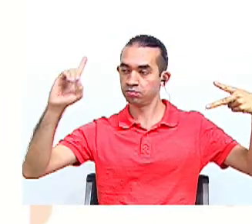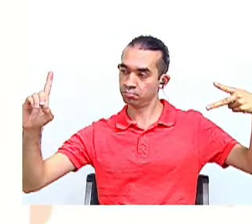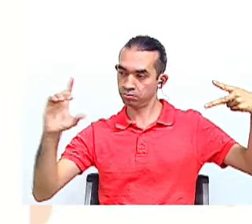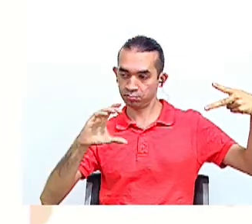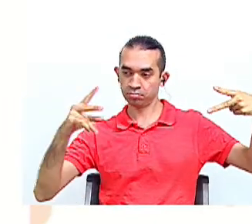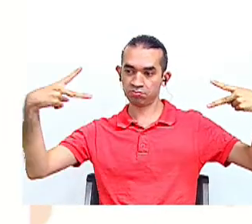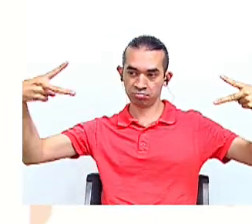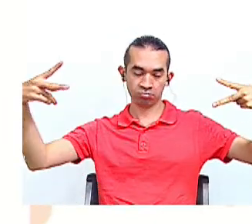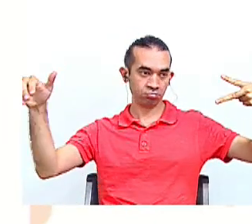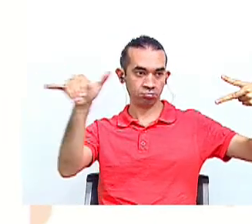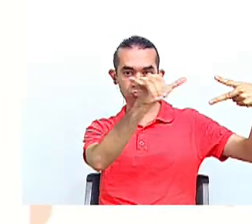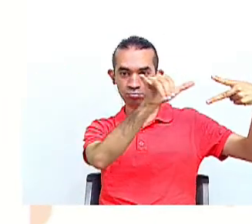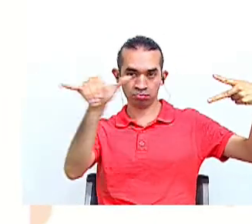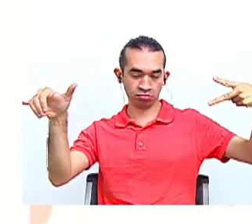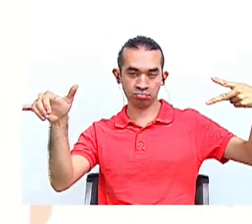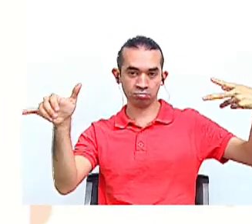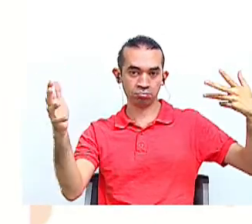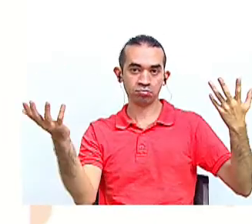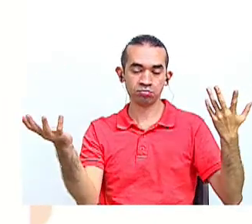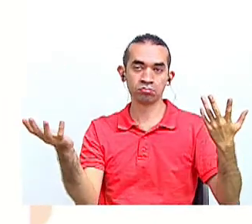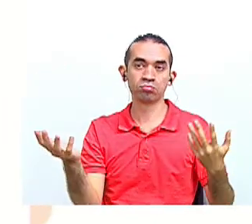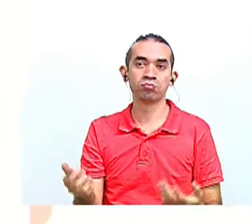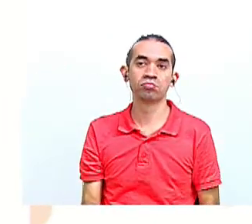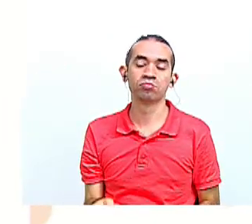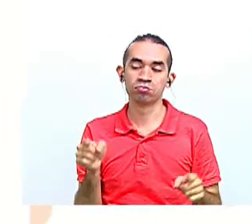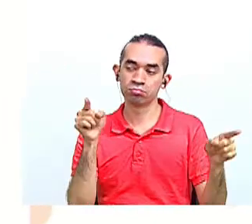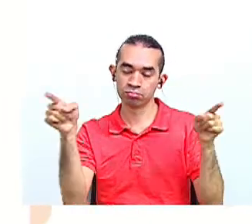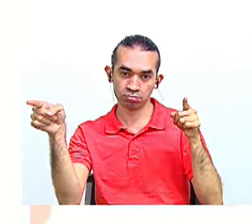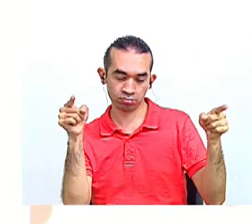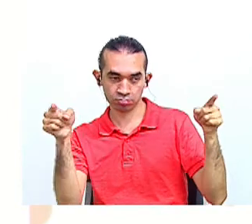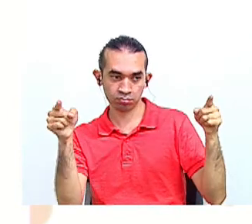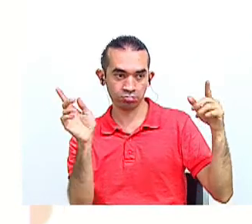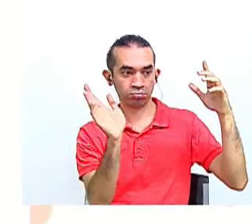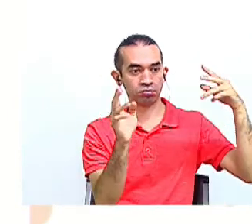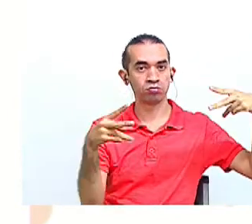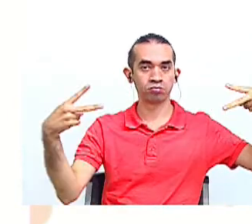ADC y la congruencia de los ángulos